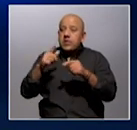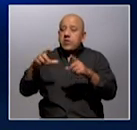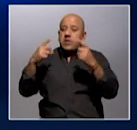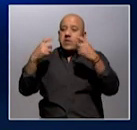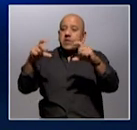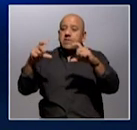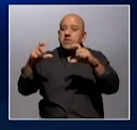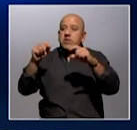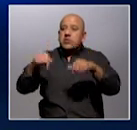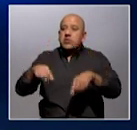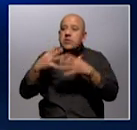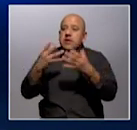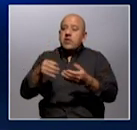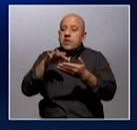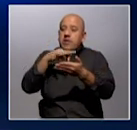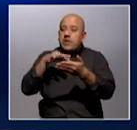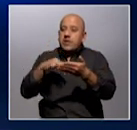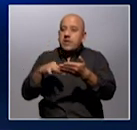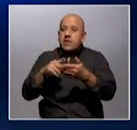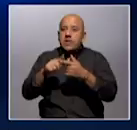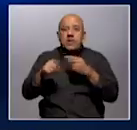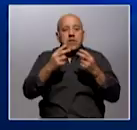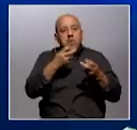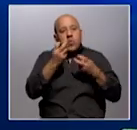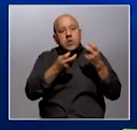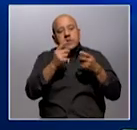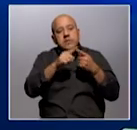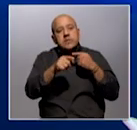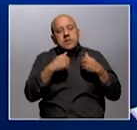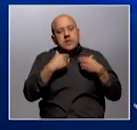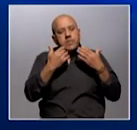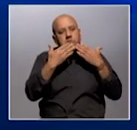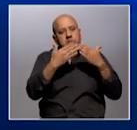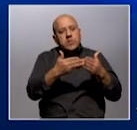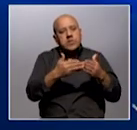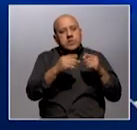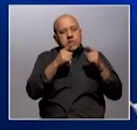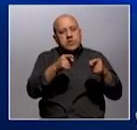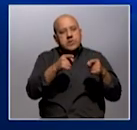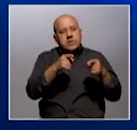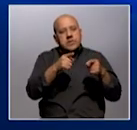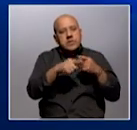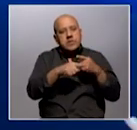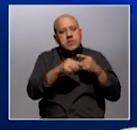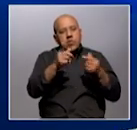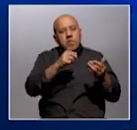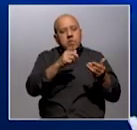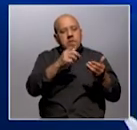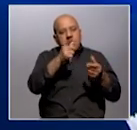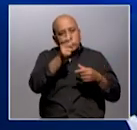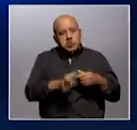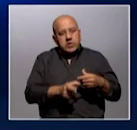quiero leer sólo un fragmento mientras que buscas te quiero preguntar si si con esa mirada que tiene un ilustrador